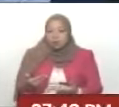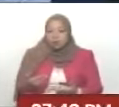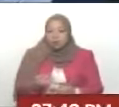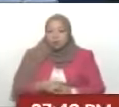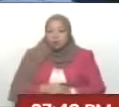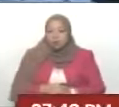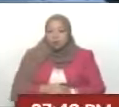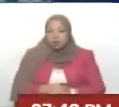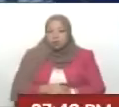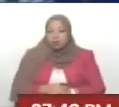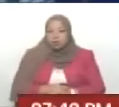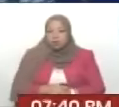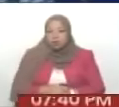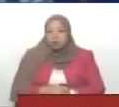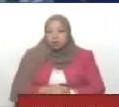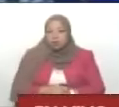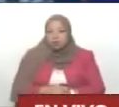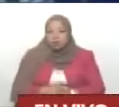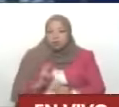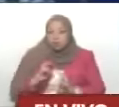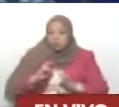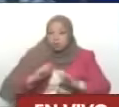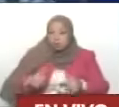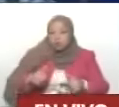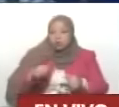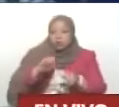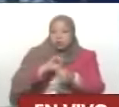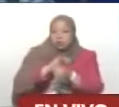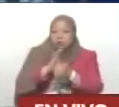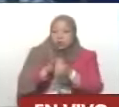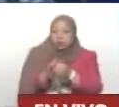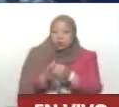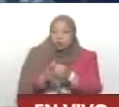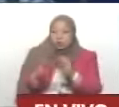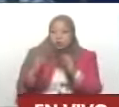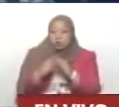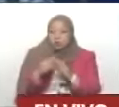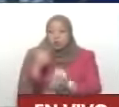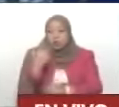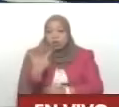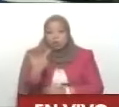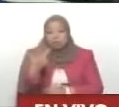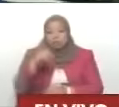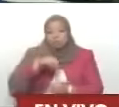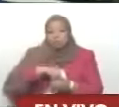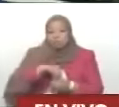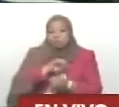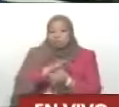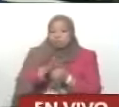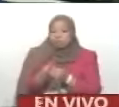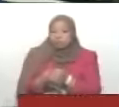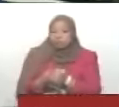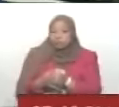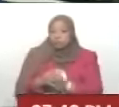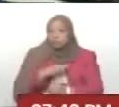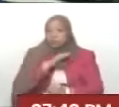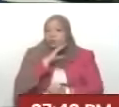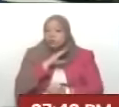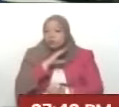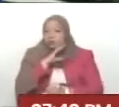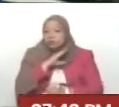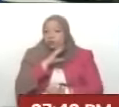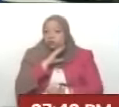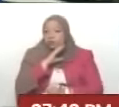¿Qué pasa, presidente? Cuando vino la pandemia, a mí me da COVID 3 veces. Y las 3 veces se me inyectó